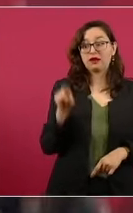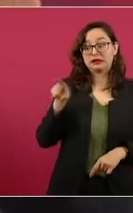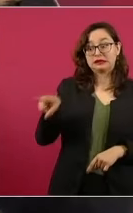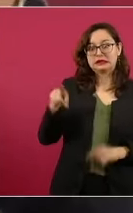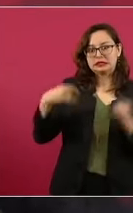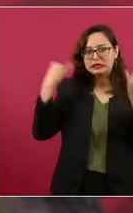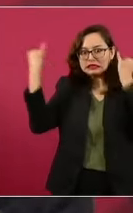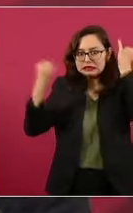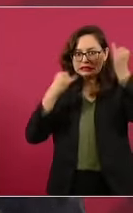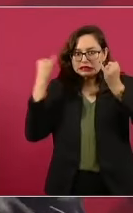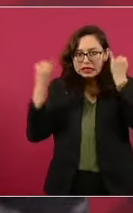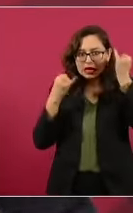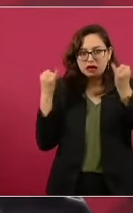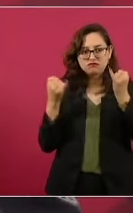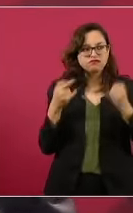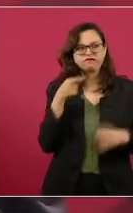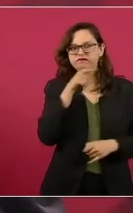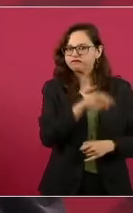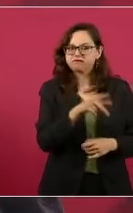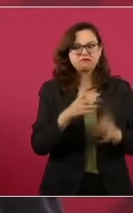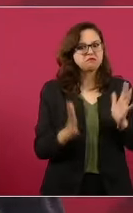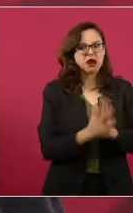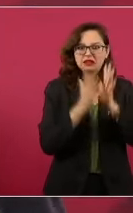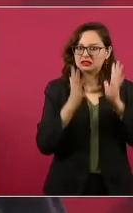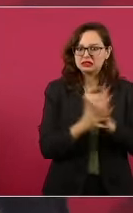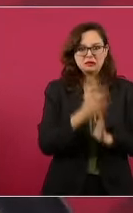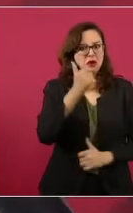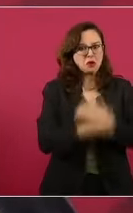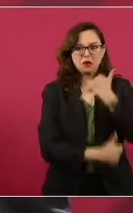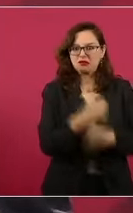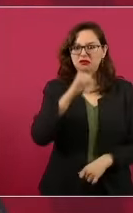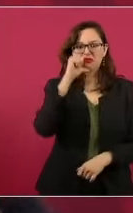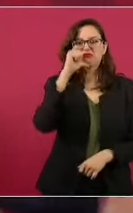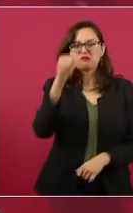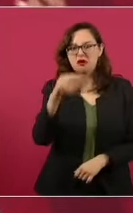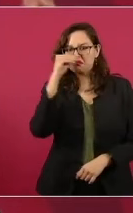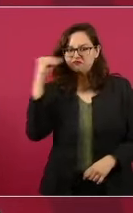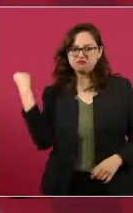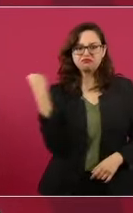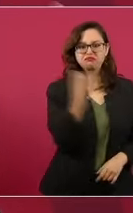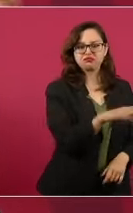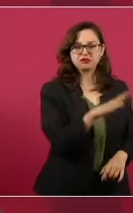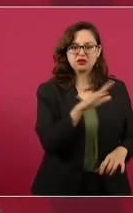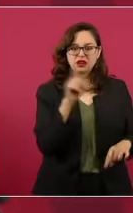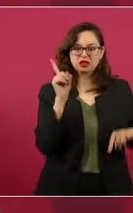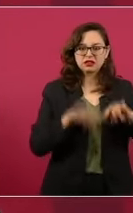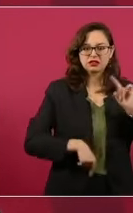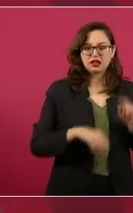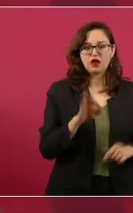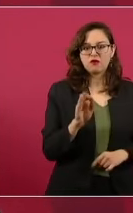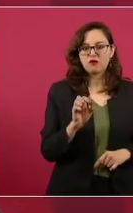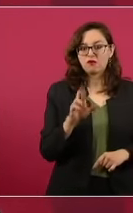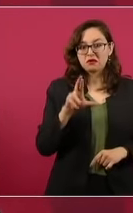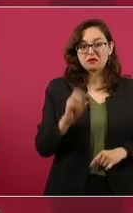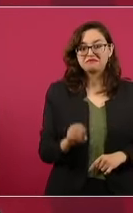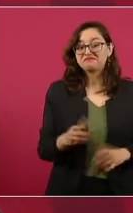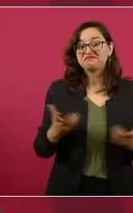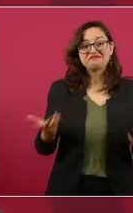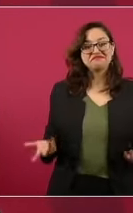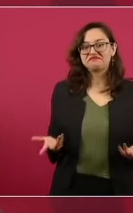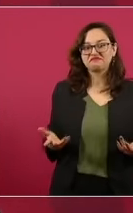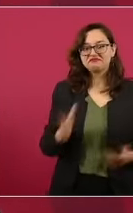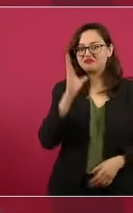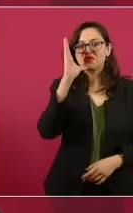para que no apareciera mi nombre en la boleta, y luego se unieron todos?